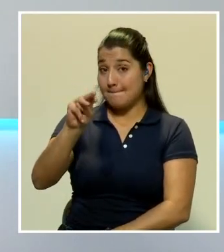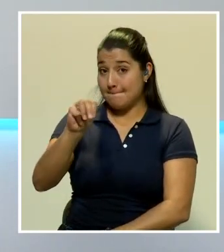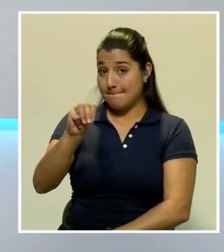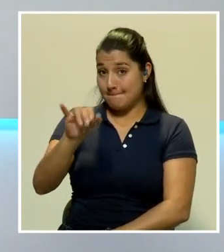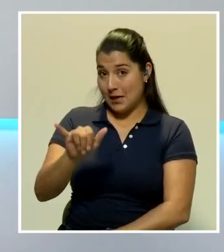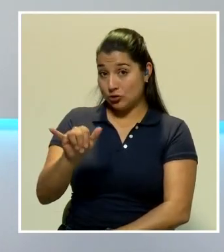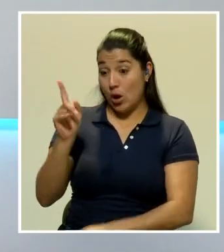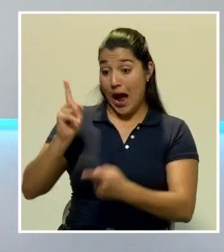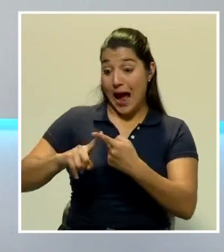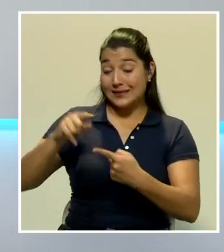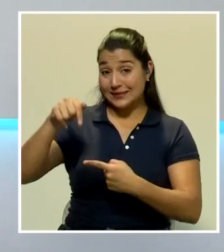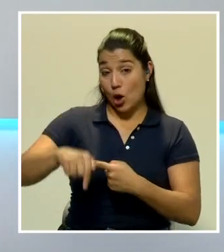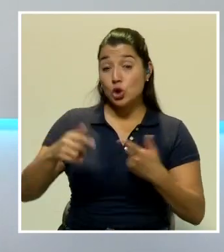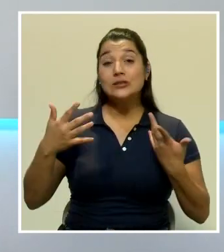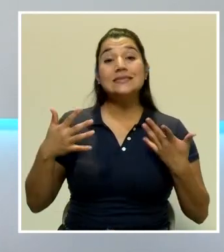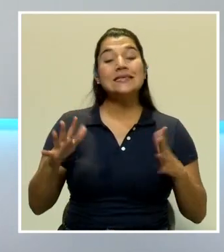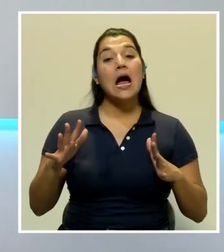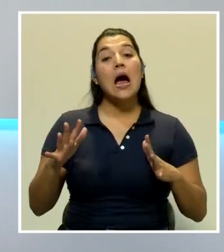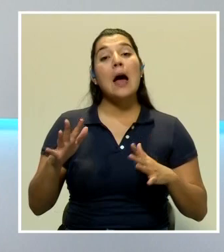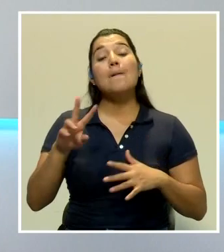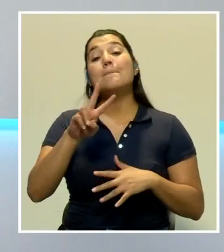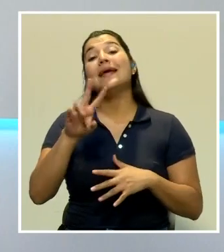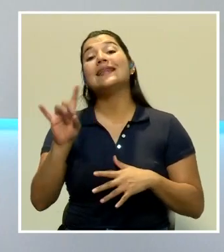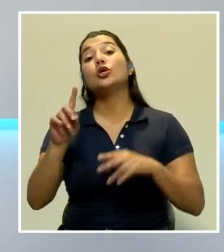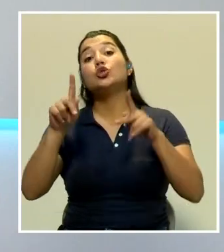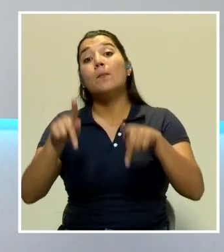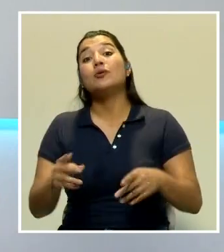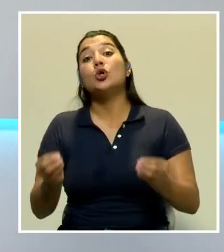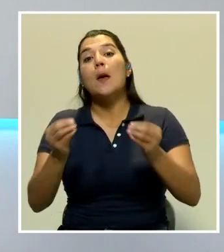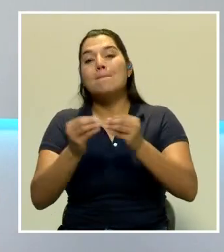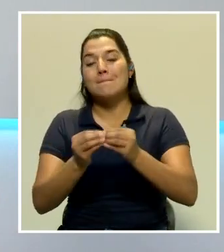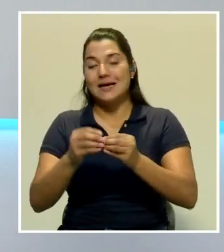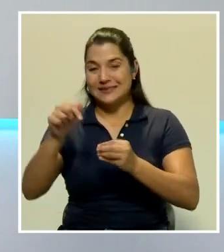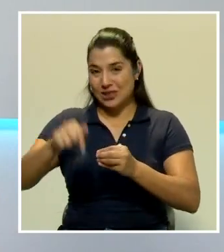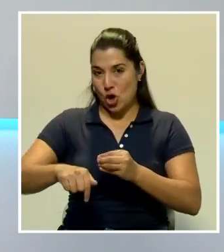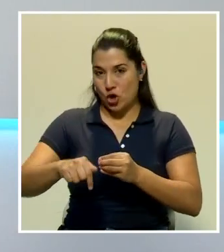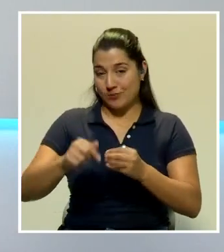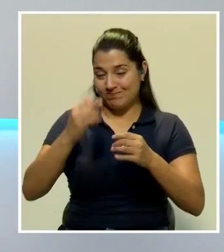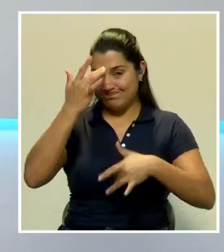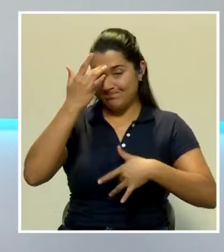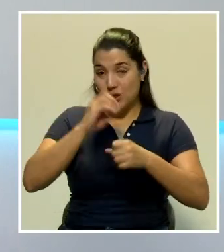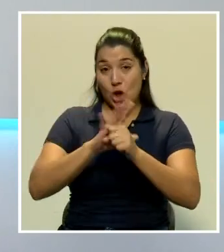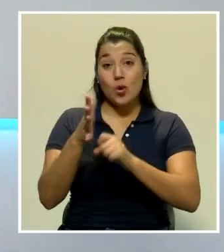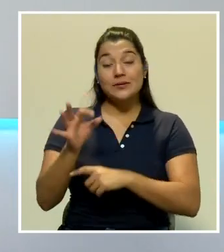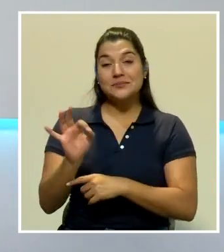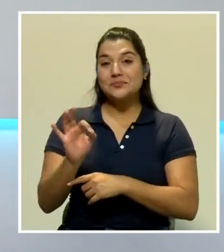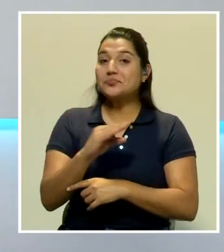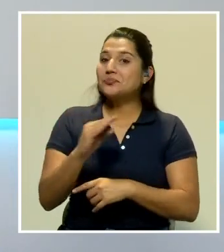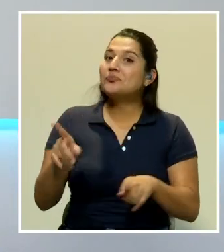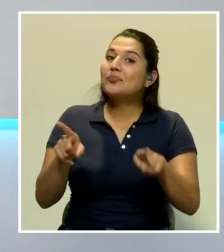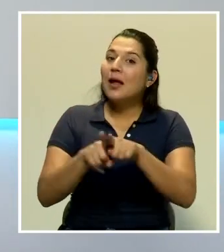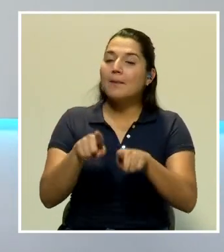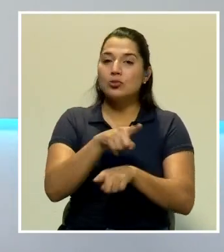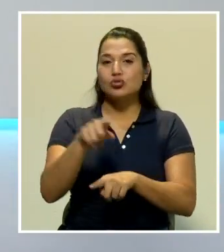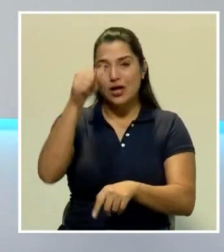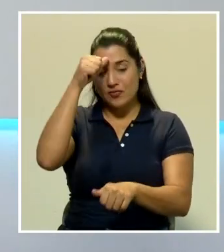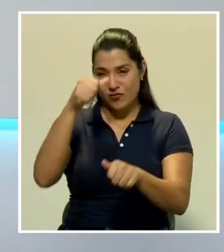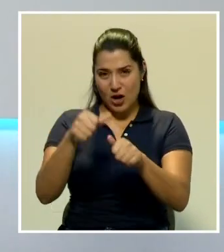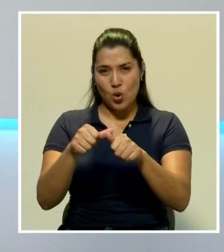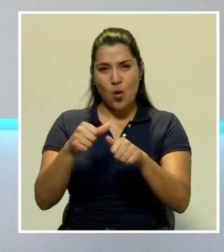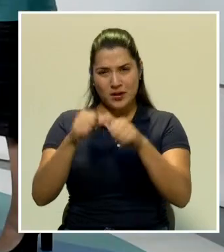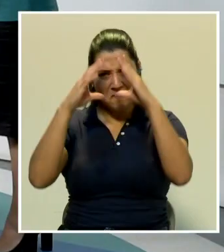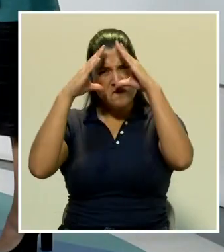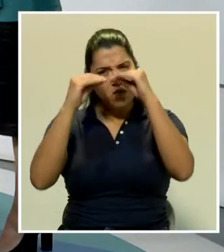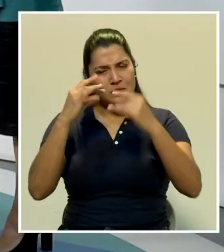este miércoles ya se registran 28 nuevos casos de COVID-19, don Ernesto. Y también recordar un dato